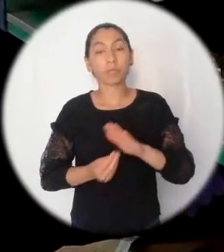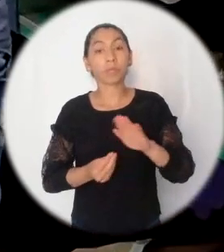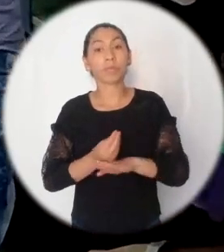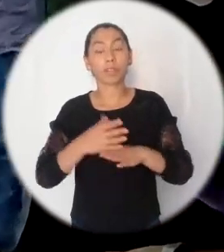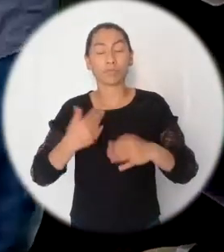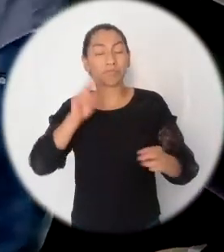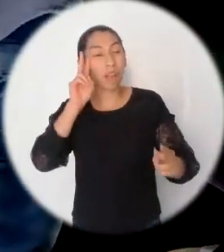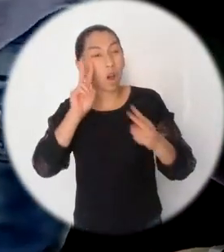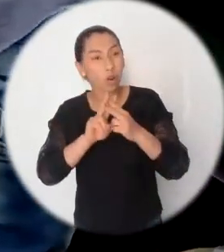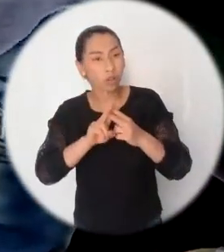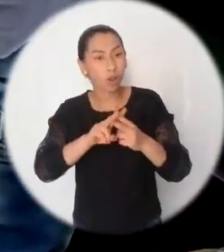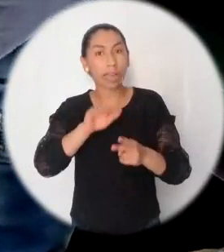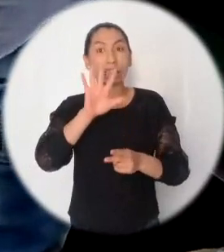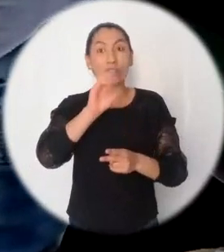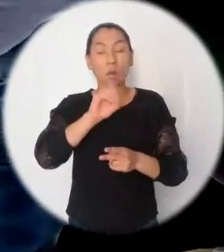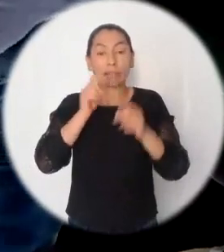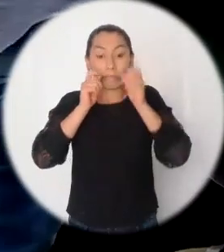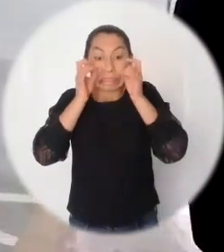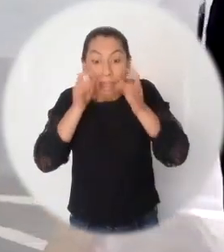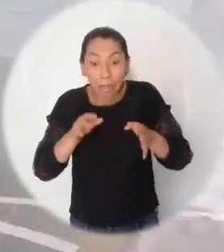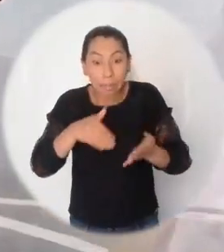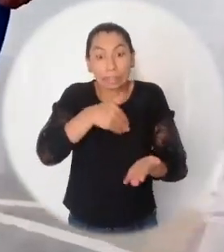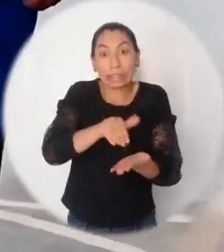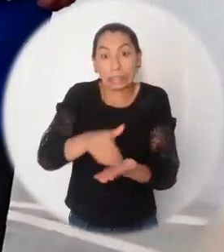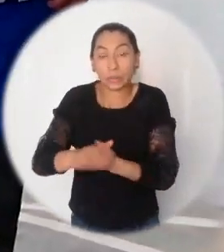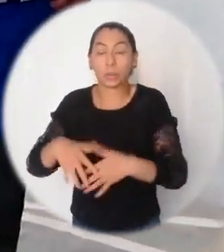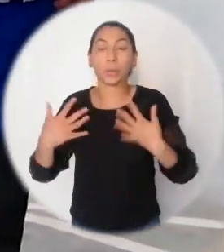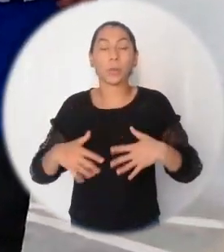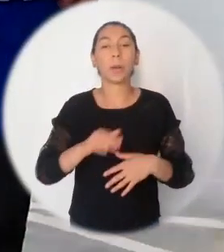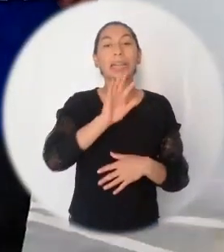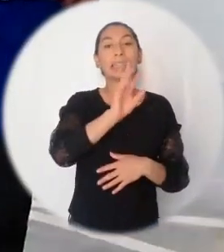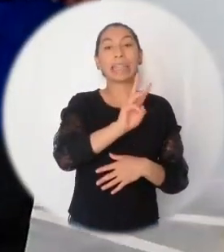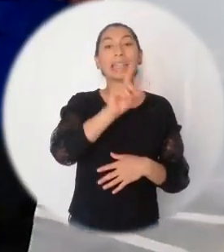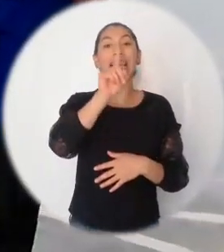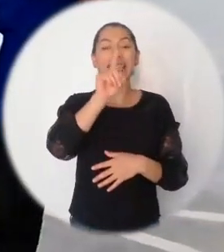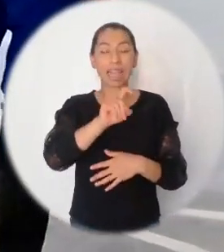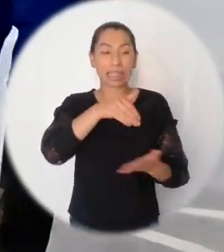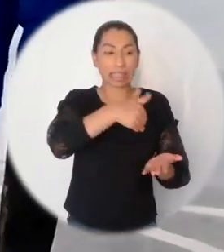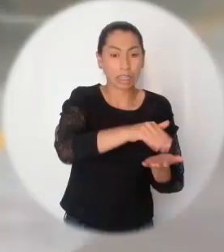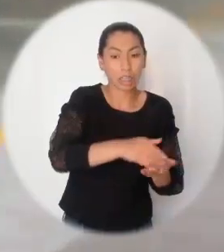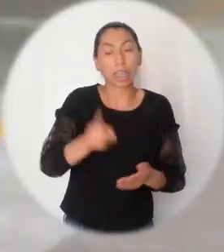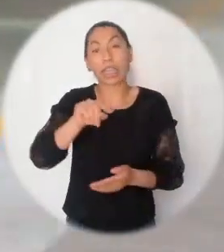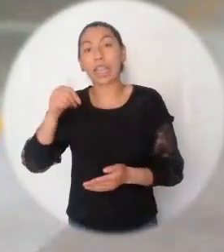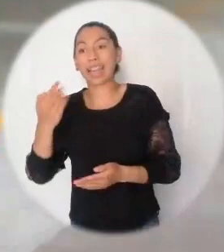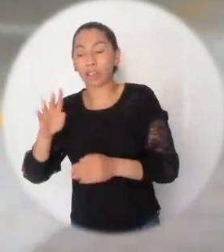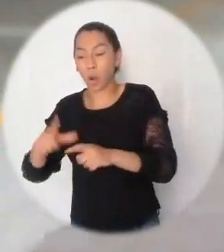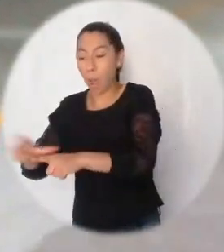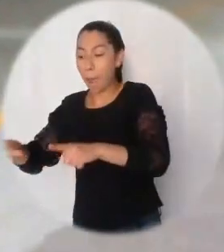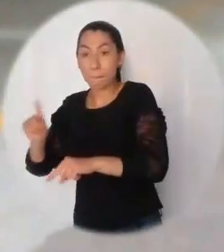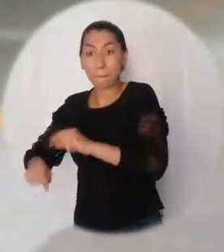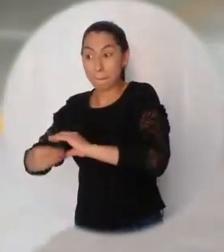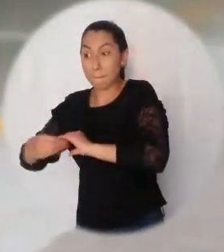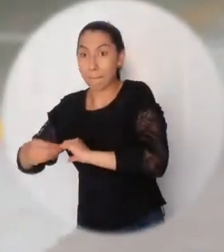tuvo conocimiento de la ocurrencia de 50 emergencias humanitarias masivas correspondientes a 36 desplazamientos forzados y 14 confinamientos, en los cuales se